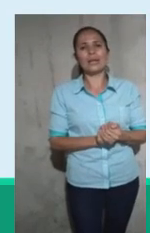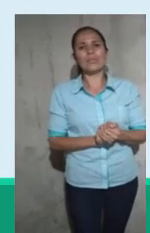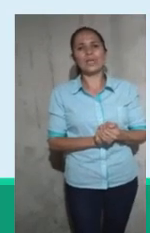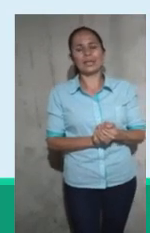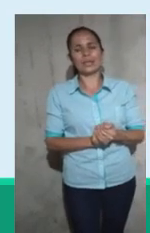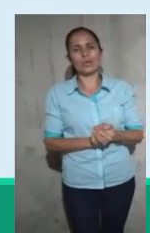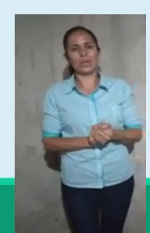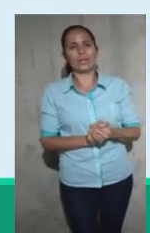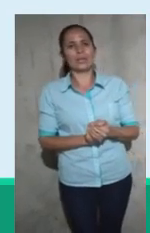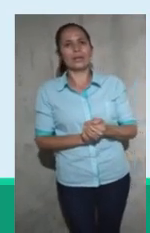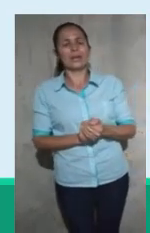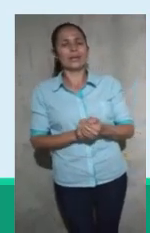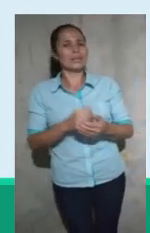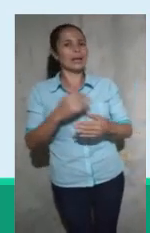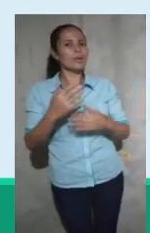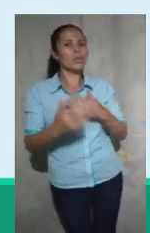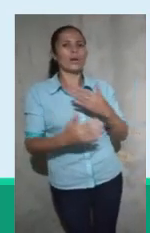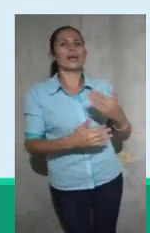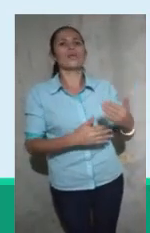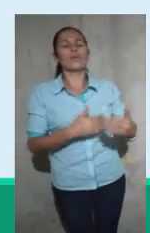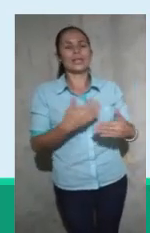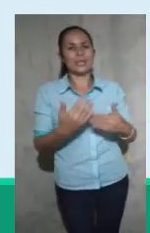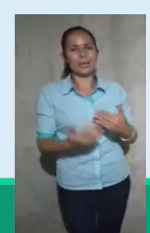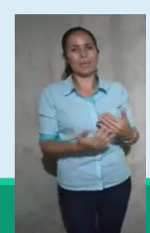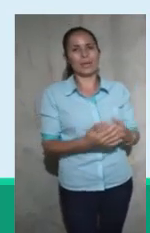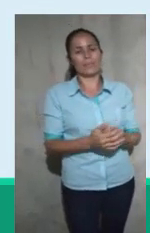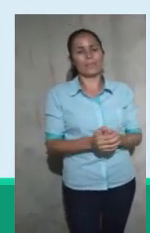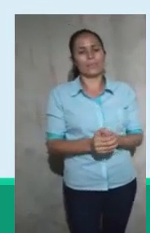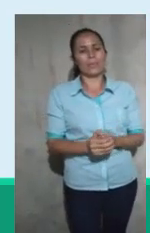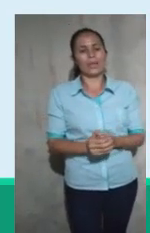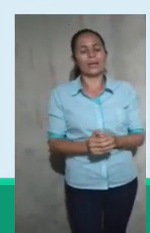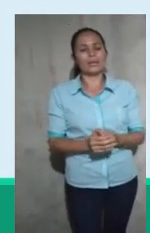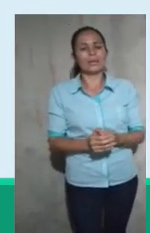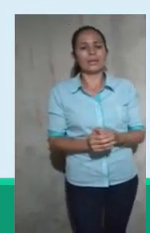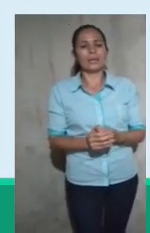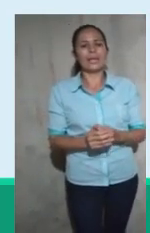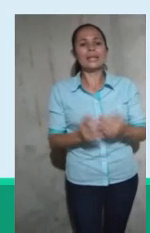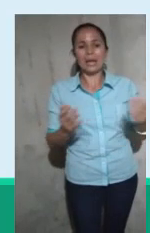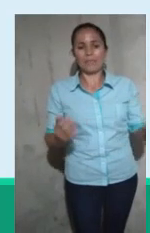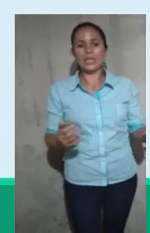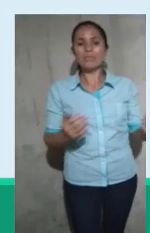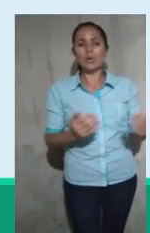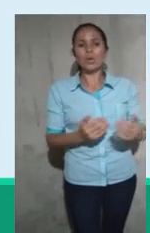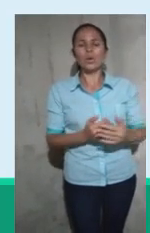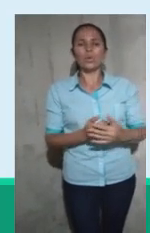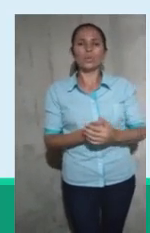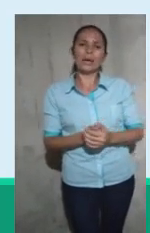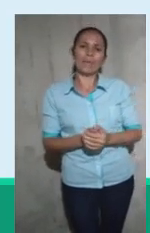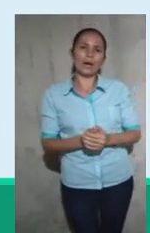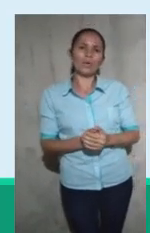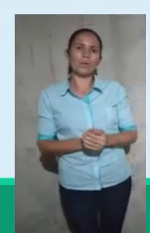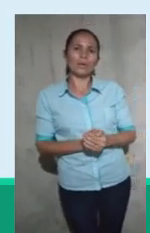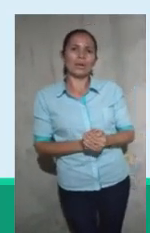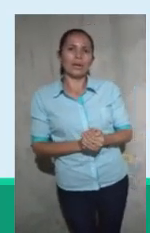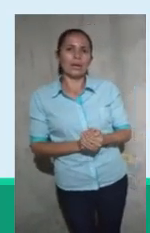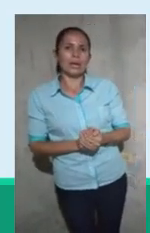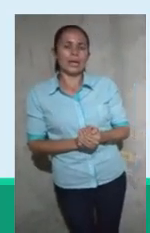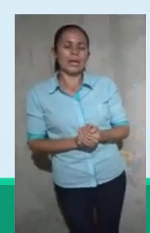sin limitaciones, estar en un horario flexible. El dinamismo, un